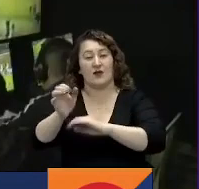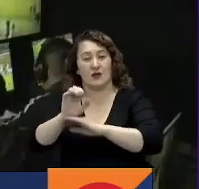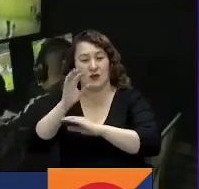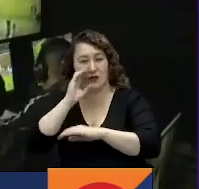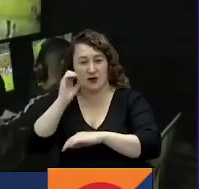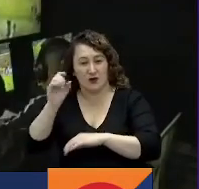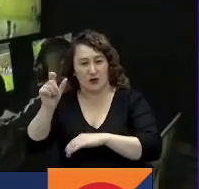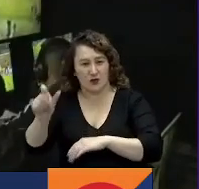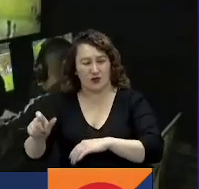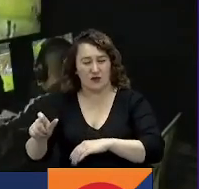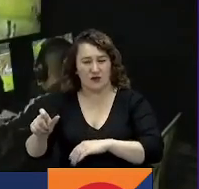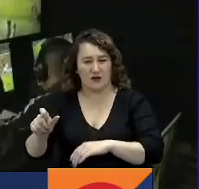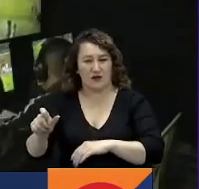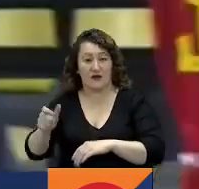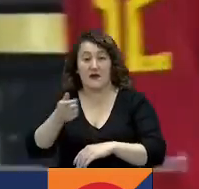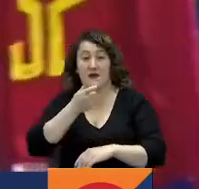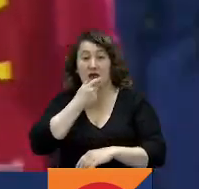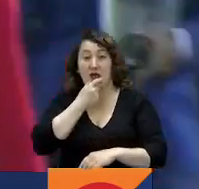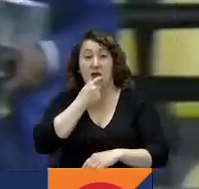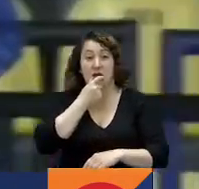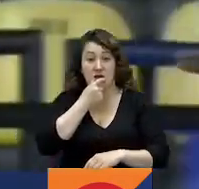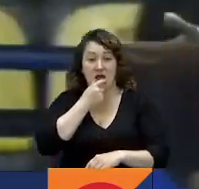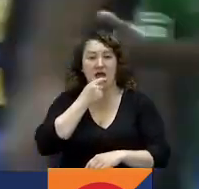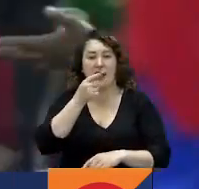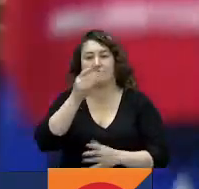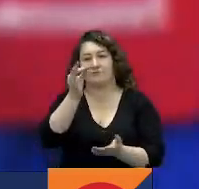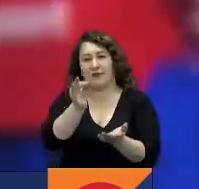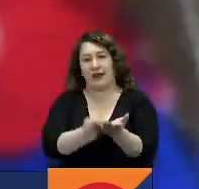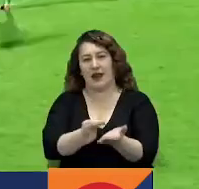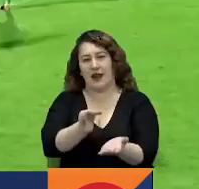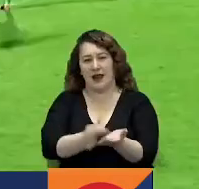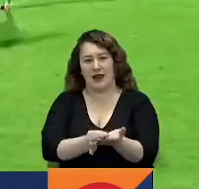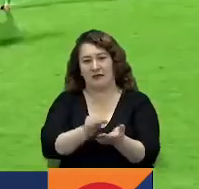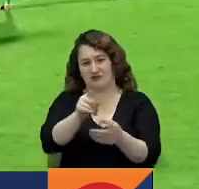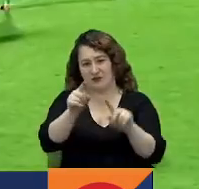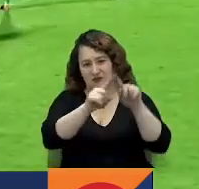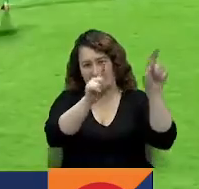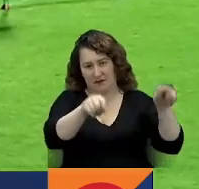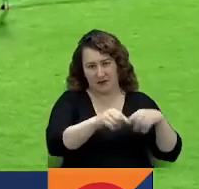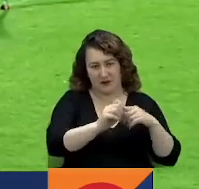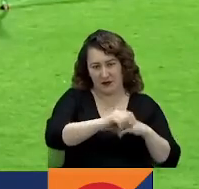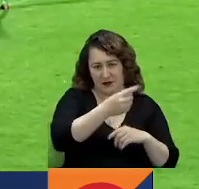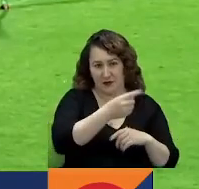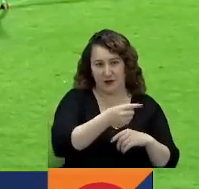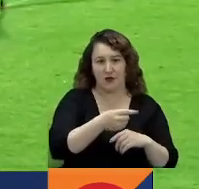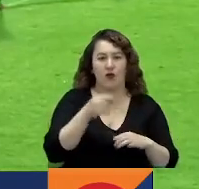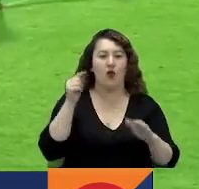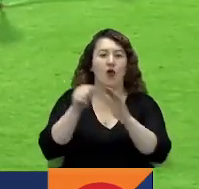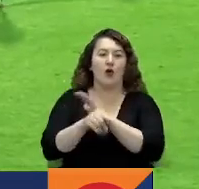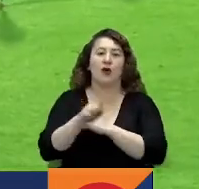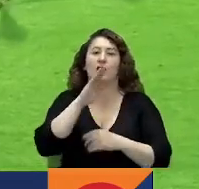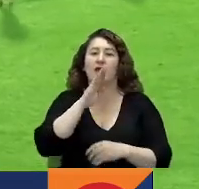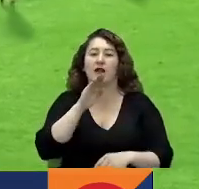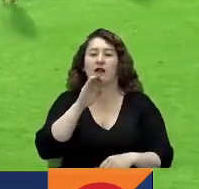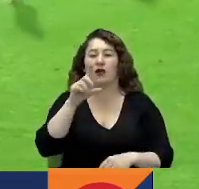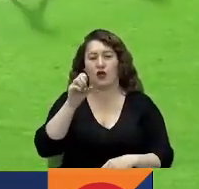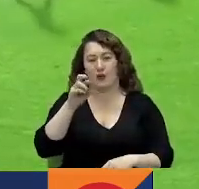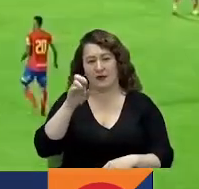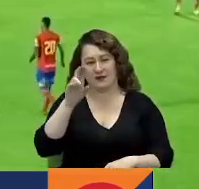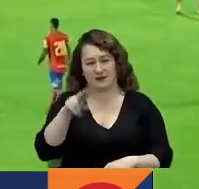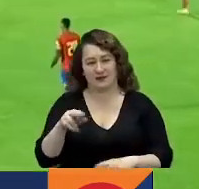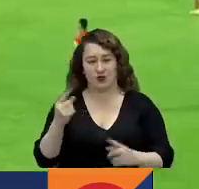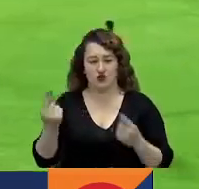Escobar y el árbitro Ortiz marca el penal luego de asistir al VAR. El gol fue de Eduard López para el